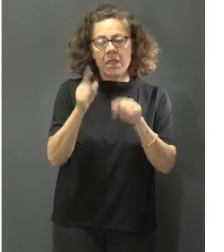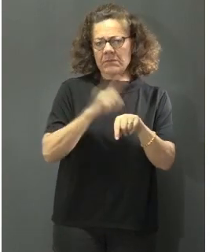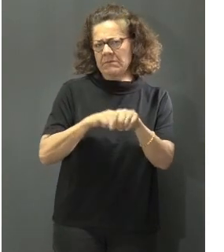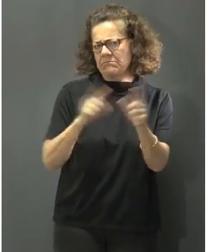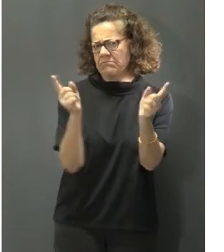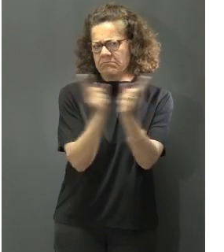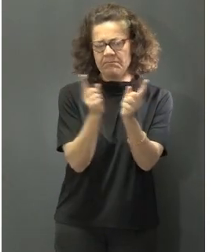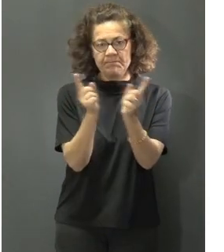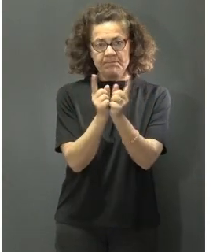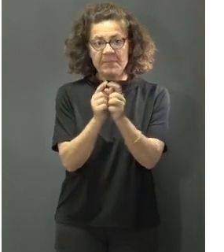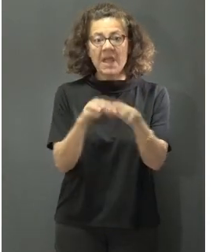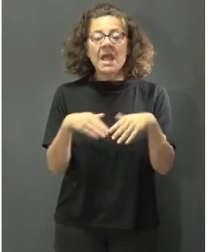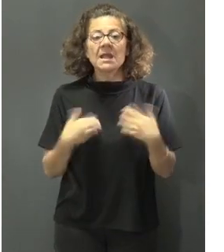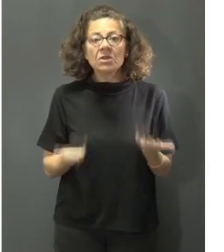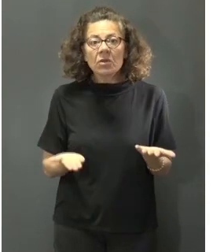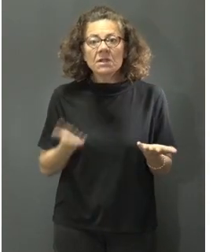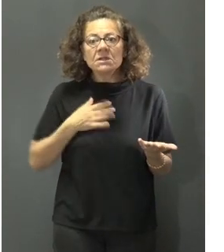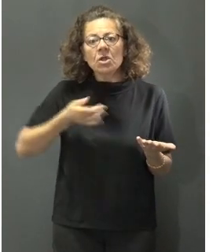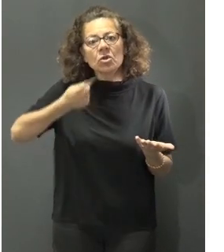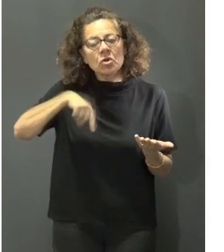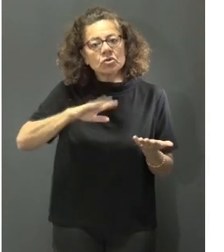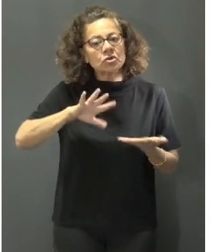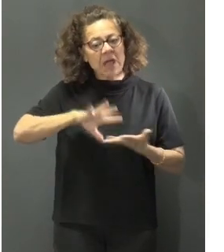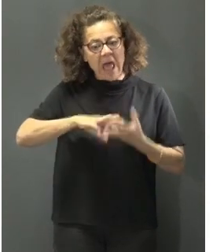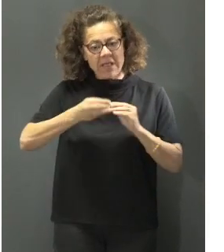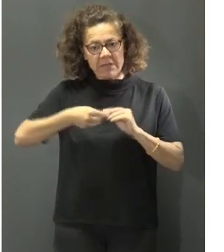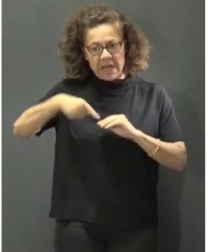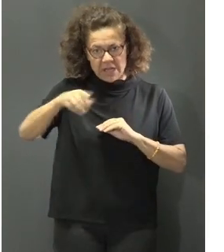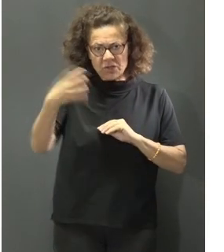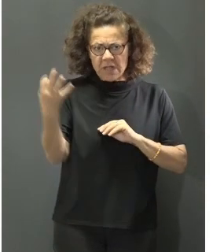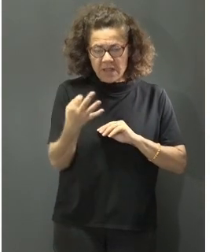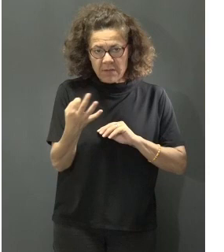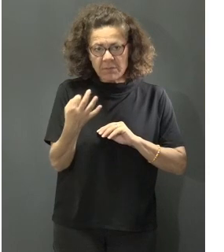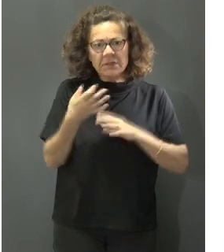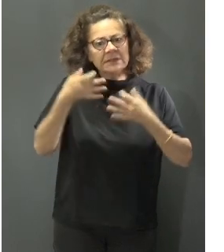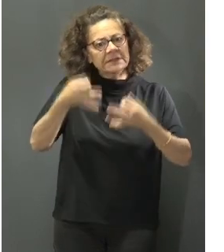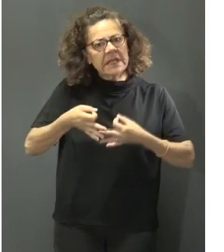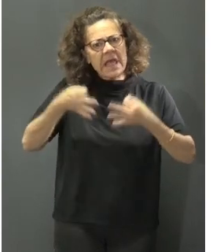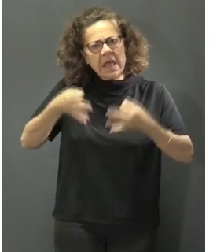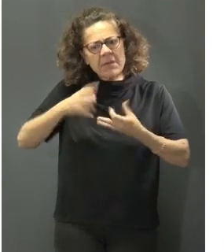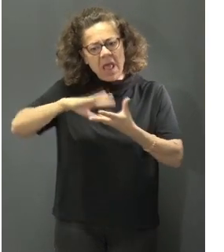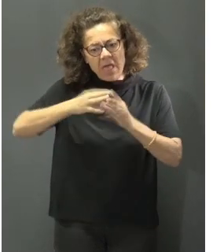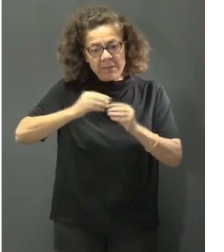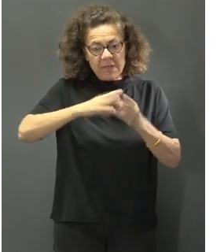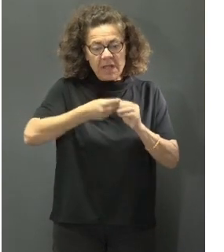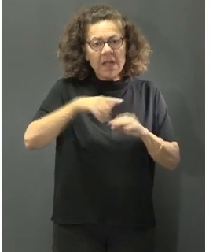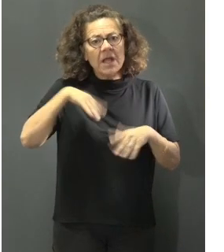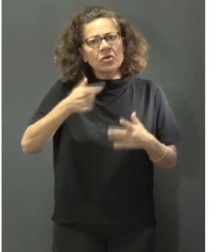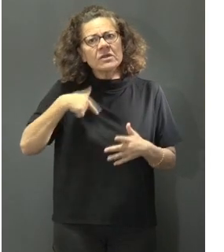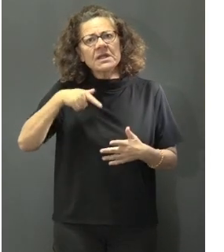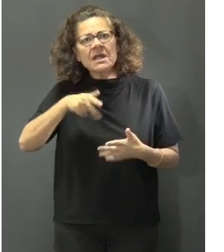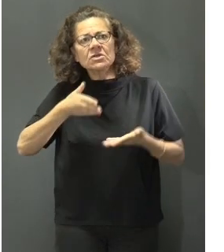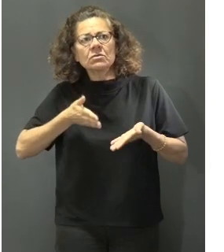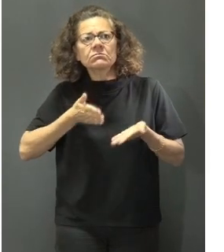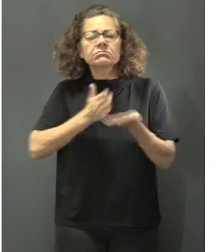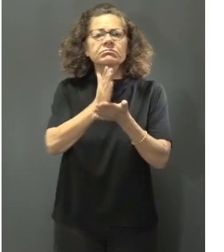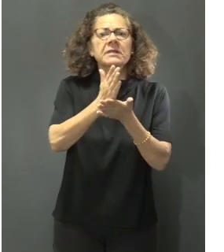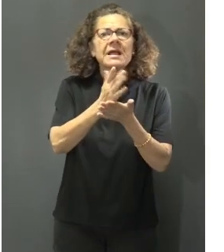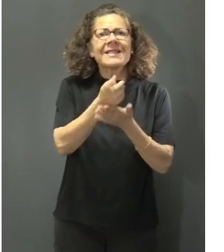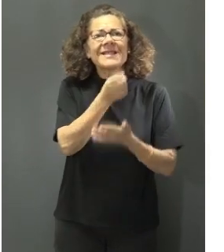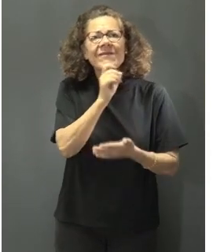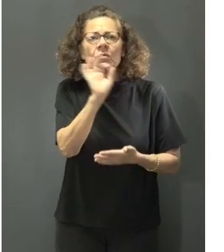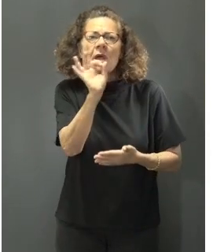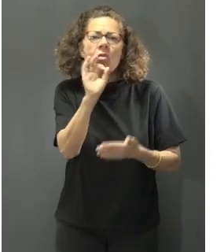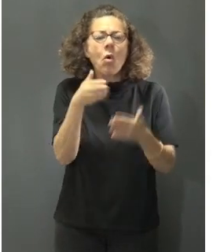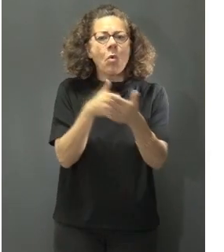cortitas. Con lo cual, nosotros nos tenemos que adaptar a ellos de forma continuada, con lo cual esa parte yo creo que más que una dificultad o barrera